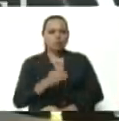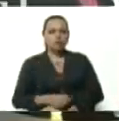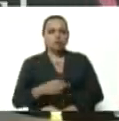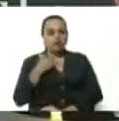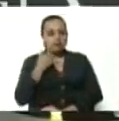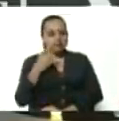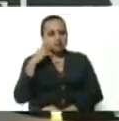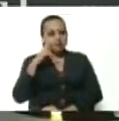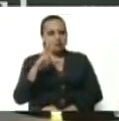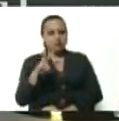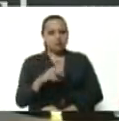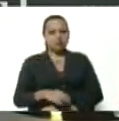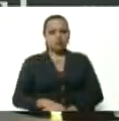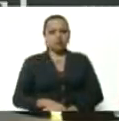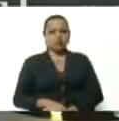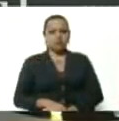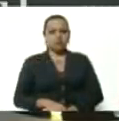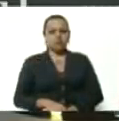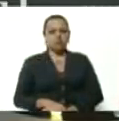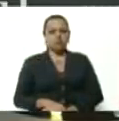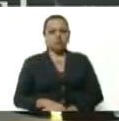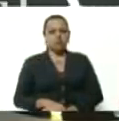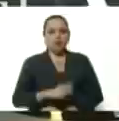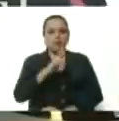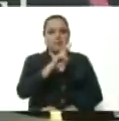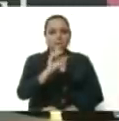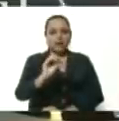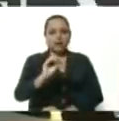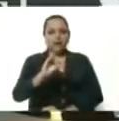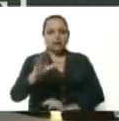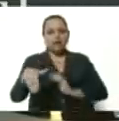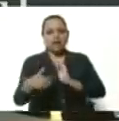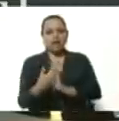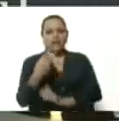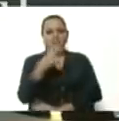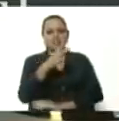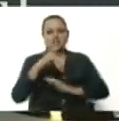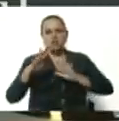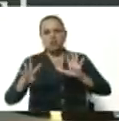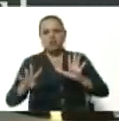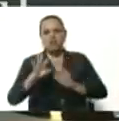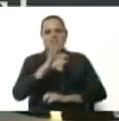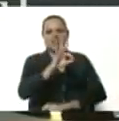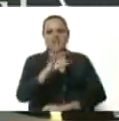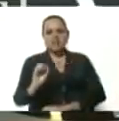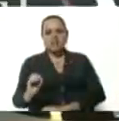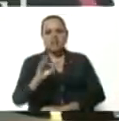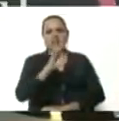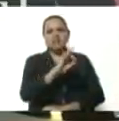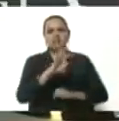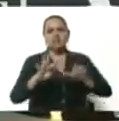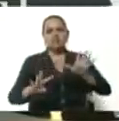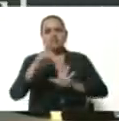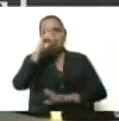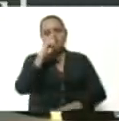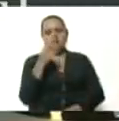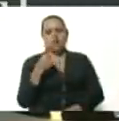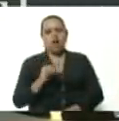vemos lo que usted está refiriendo. Entre 20, 29, 30, 39 años, bueno, ahí están